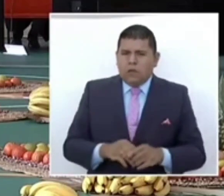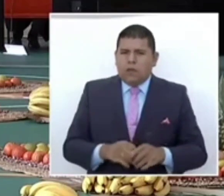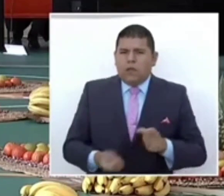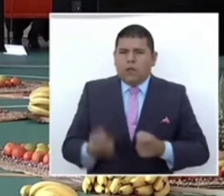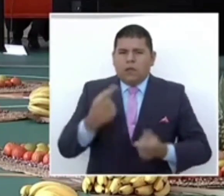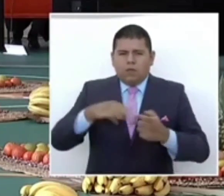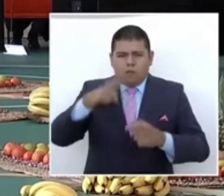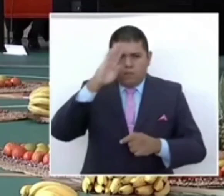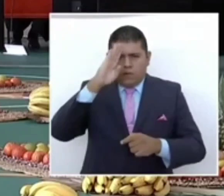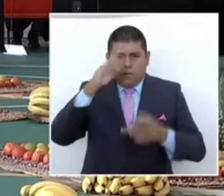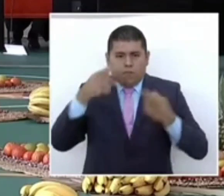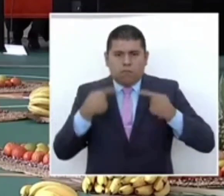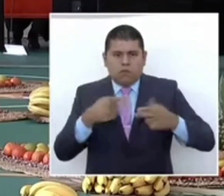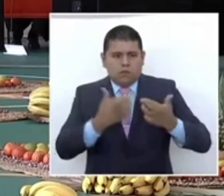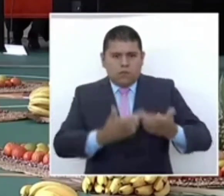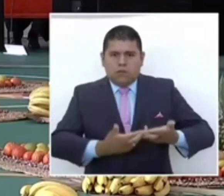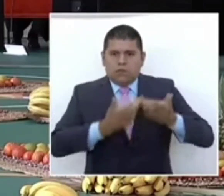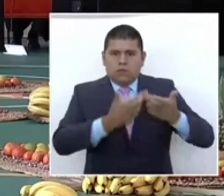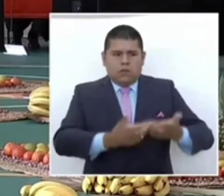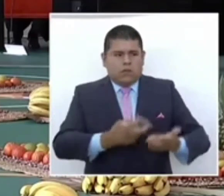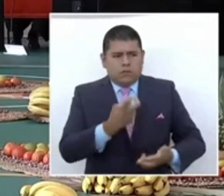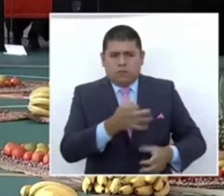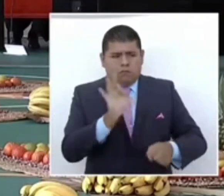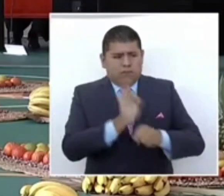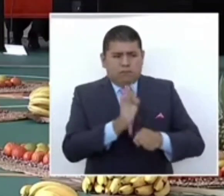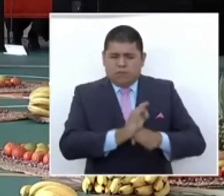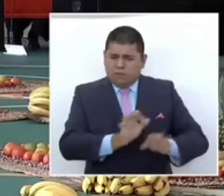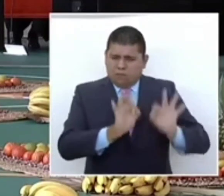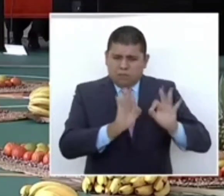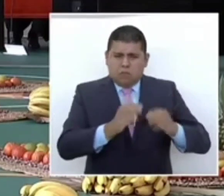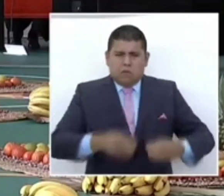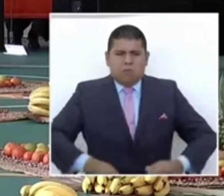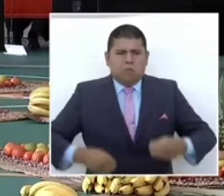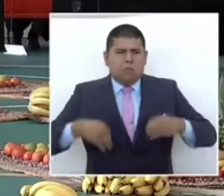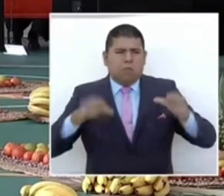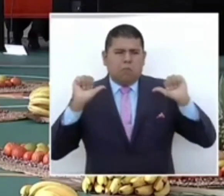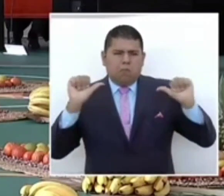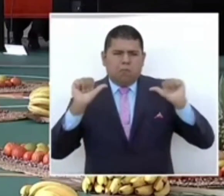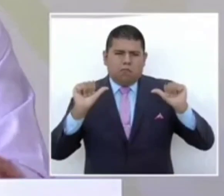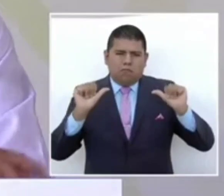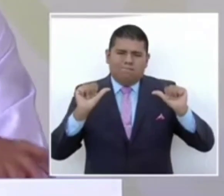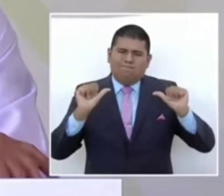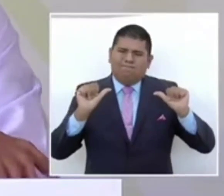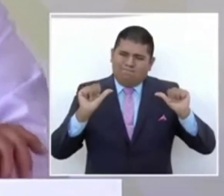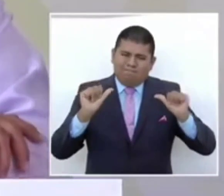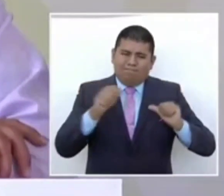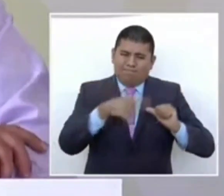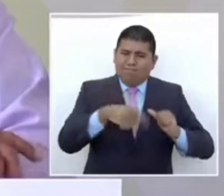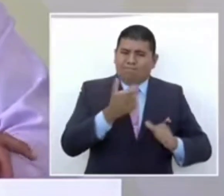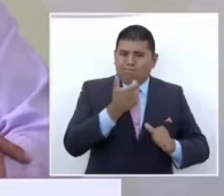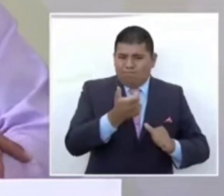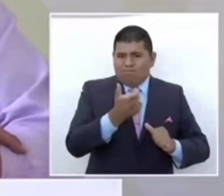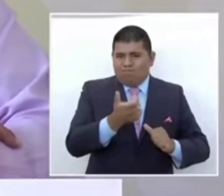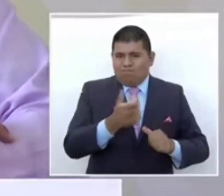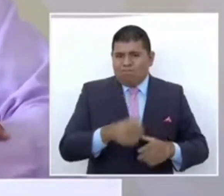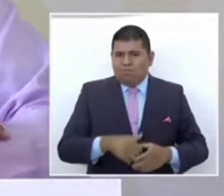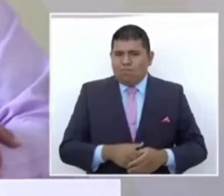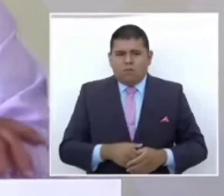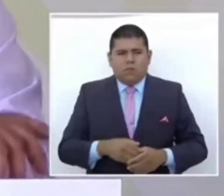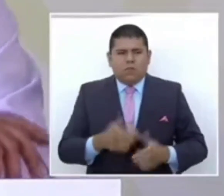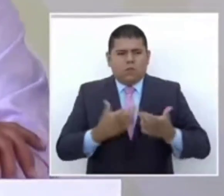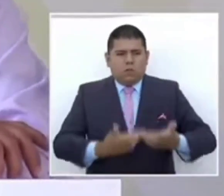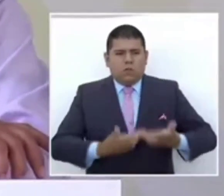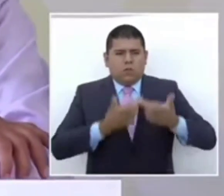afortunados, en el sentido amplio del término, del concepto, para los que tienen